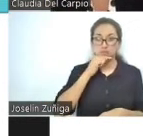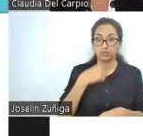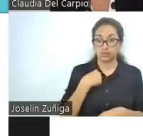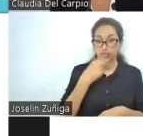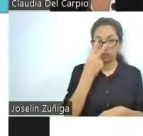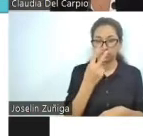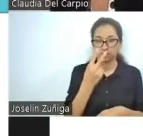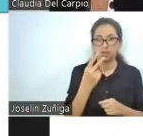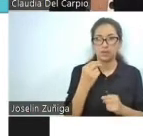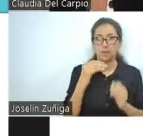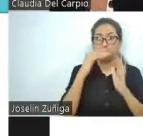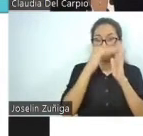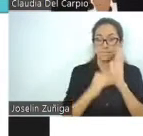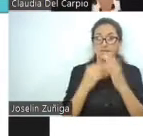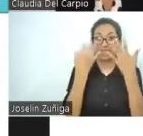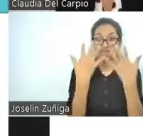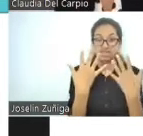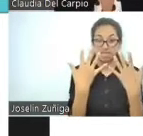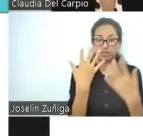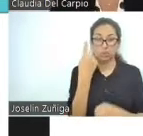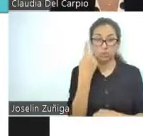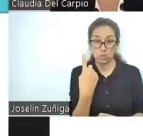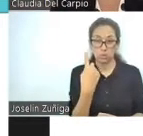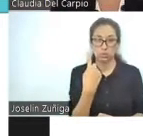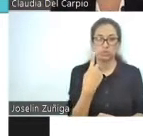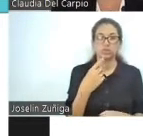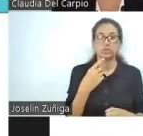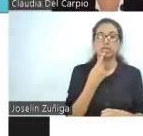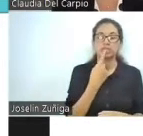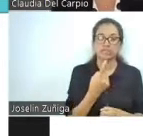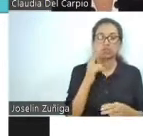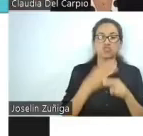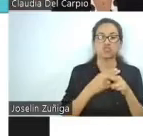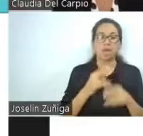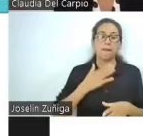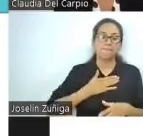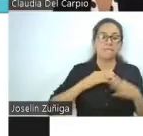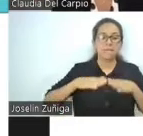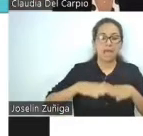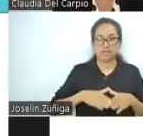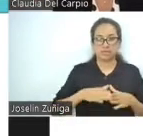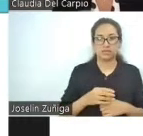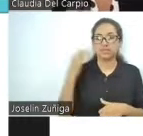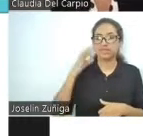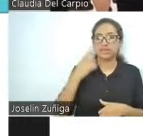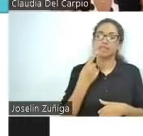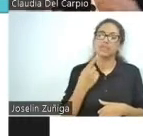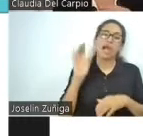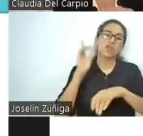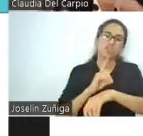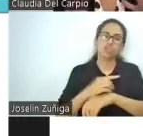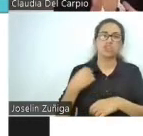que menos de una de cada 10 se refieren a sus genitales externos por su nombre. Siempre me comentan,